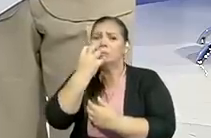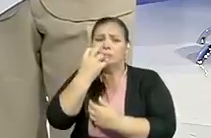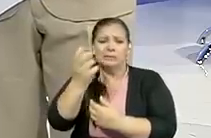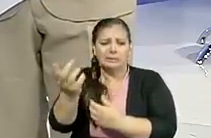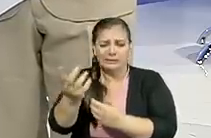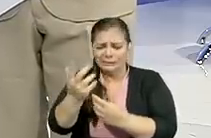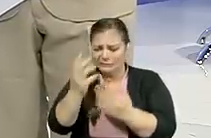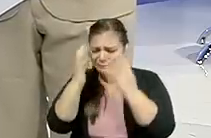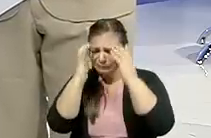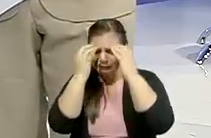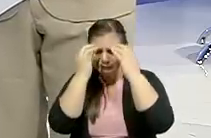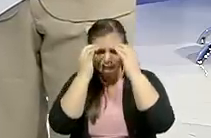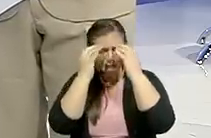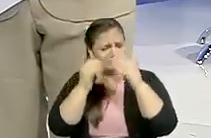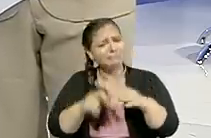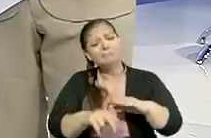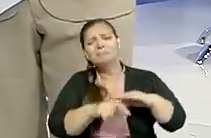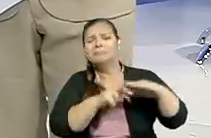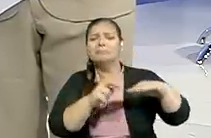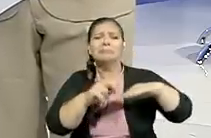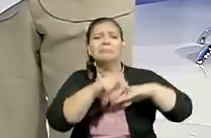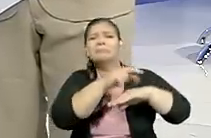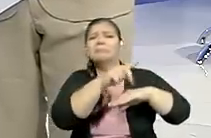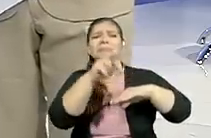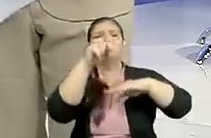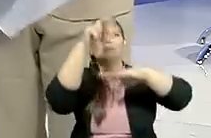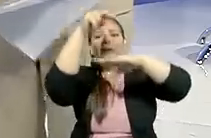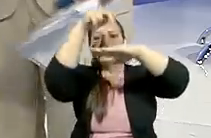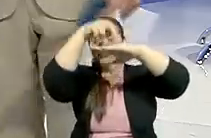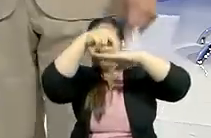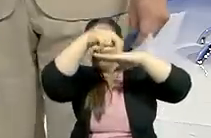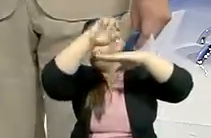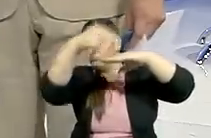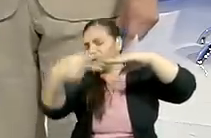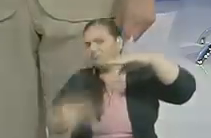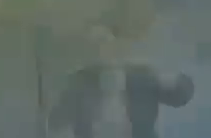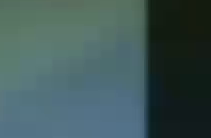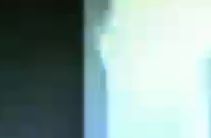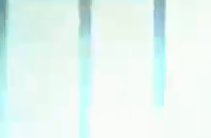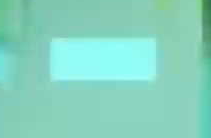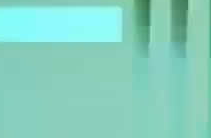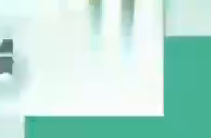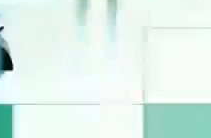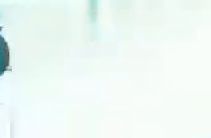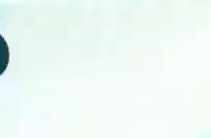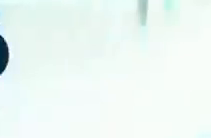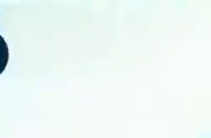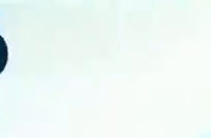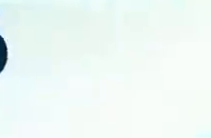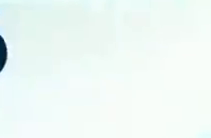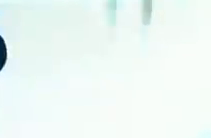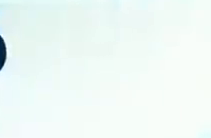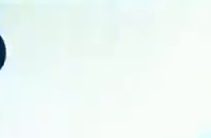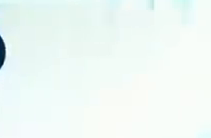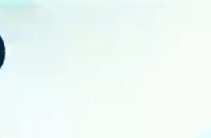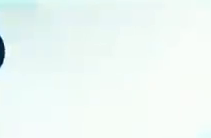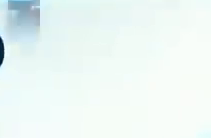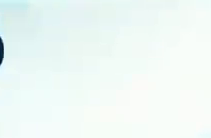que habría sacado en los exámenes. El hecho ha provocado consternación en toda la comunidad peninsular.